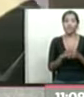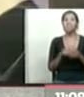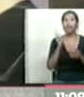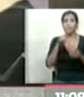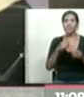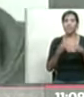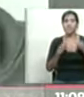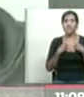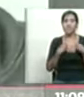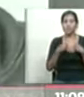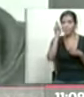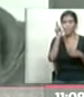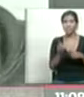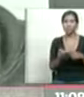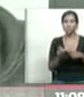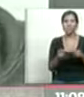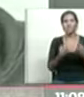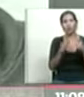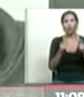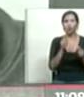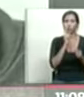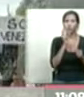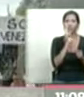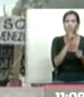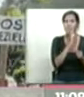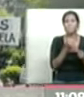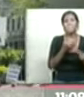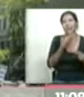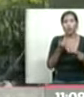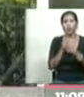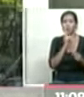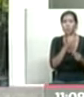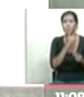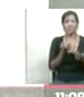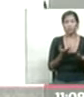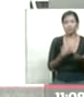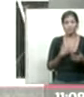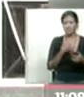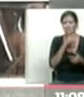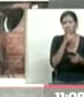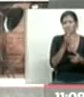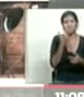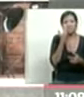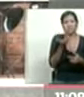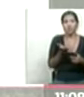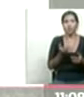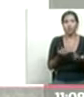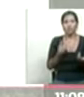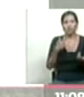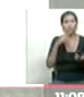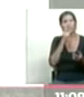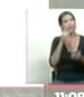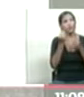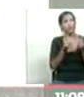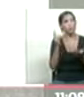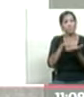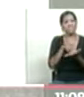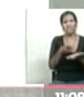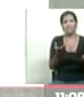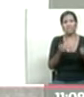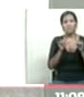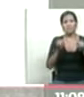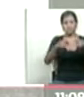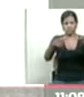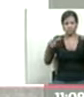Juan Carlos Escotet y otros cuyos apellidos yo prefiero no mencionar porque son tan limbos y tan feos que uno se termina preguntando cómo llegó toda esa gente al mismo vecindario.